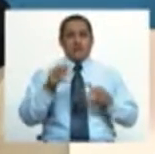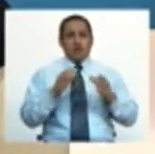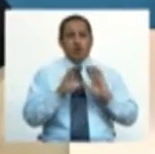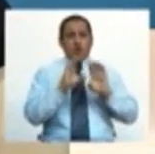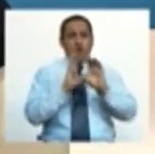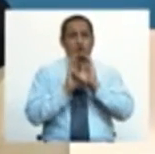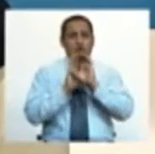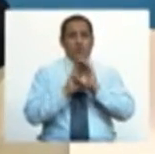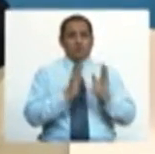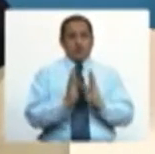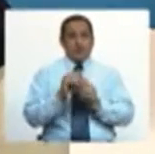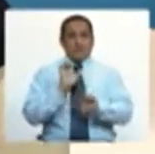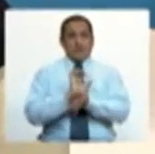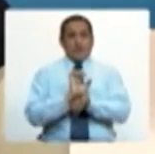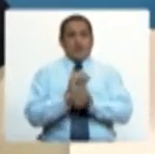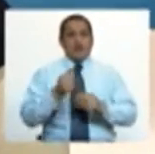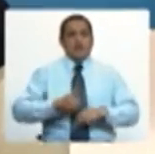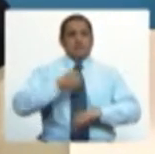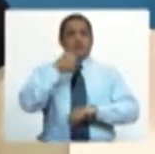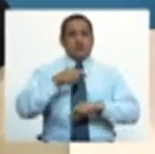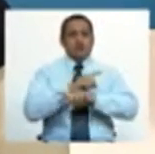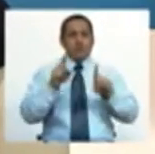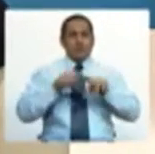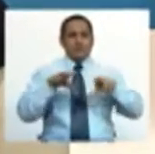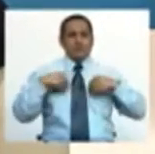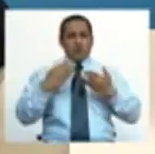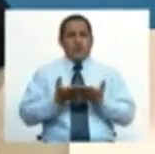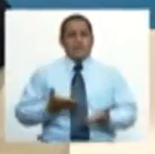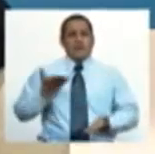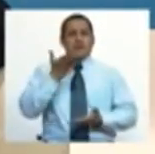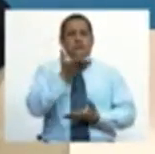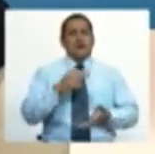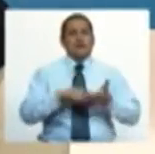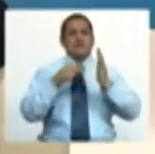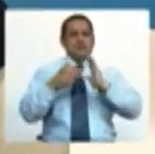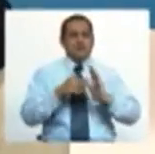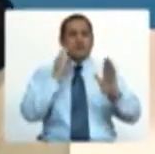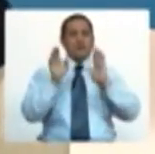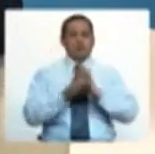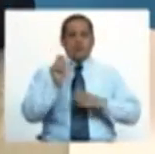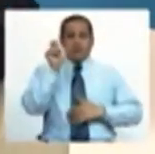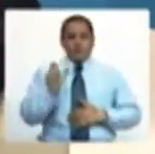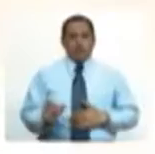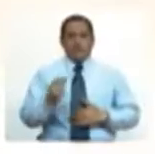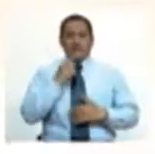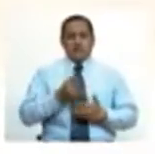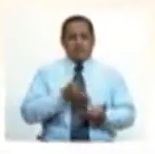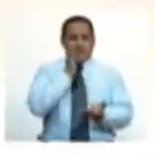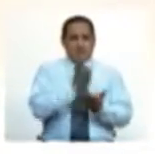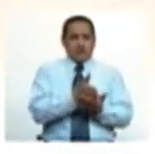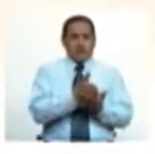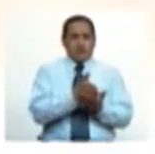Código Procesal Penal, la Sala Superior declaró inadmisible la apelación. A ver, es decir, es una persona que ha recibido una